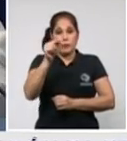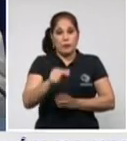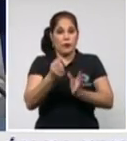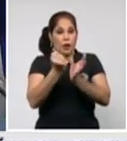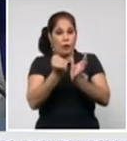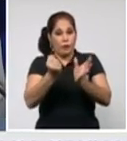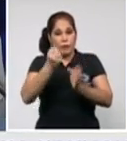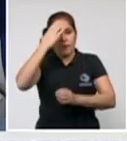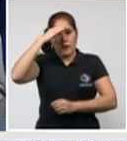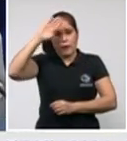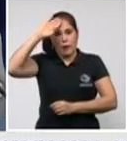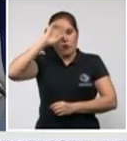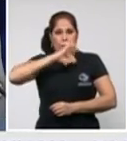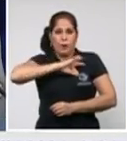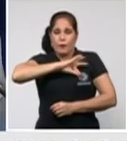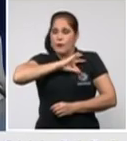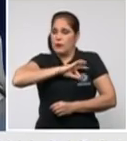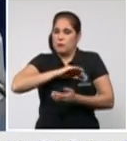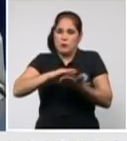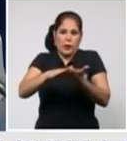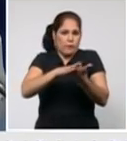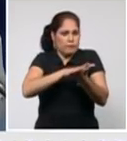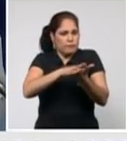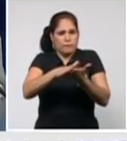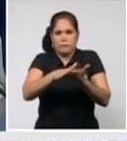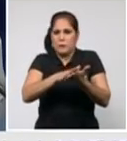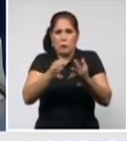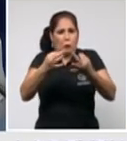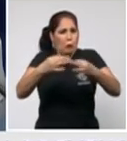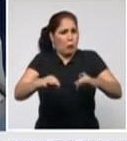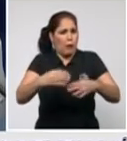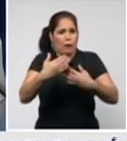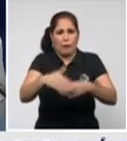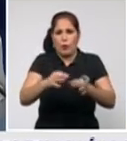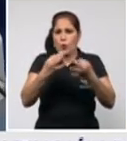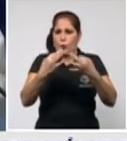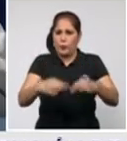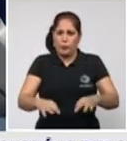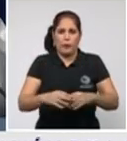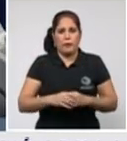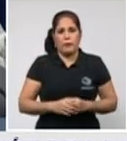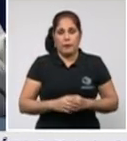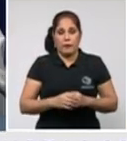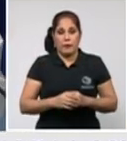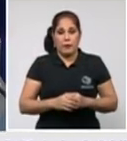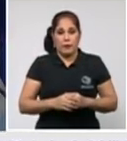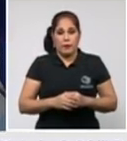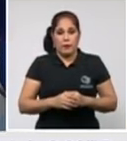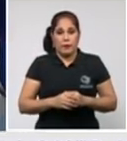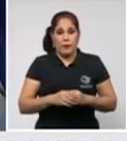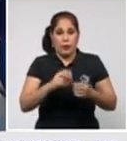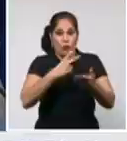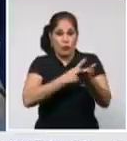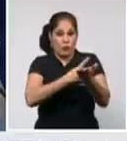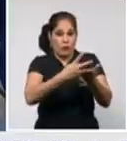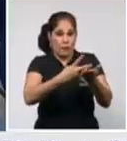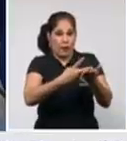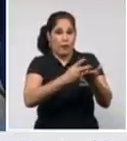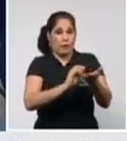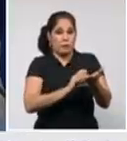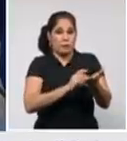no tenían síntomas de la enfermedad en el momento diagnosticado. Y en los últimos 15 días,